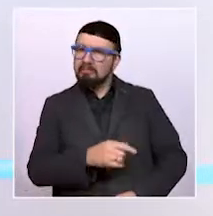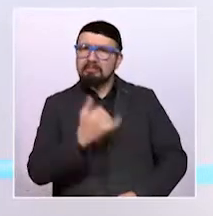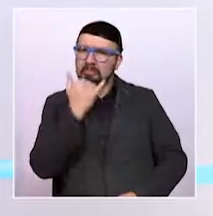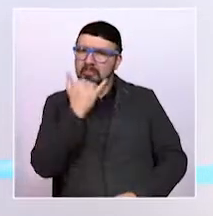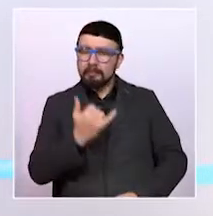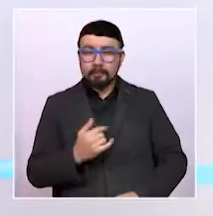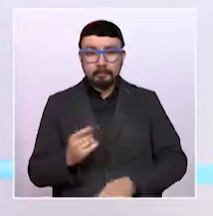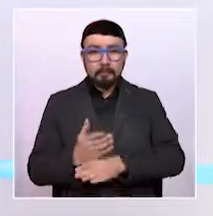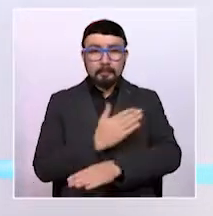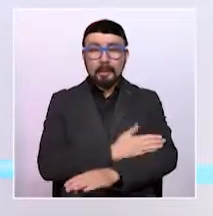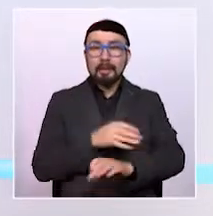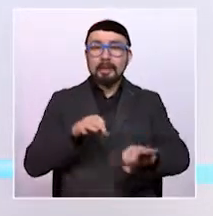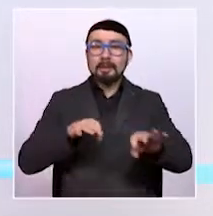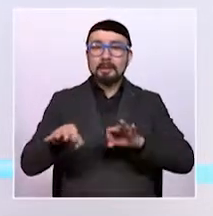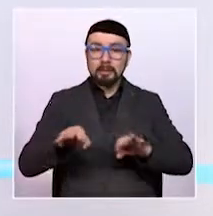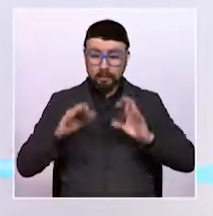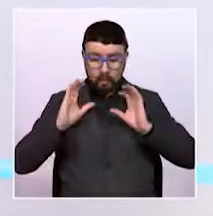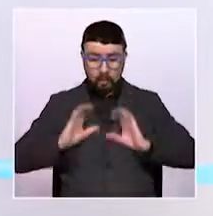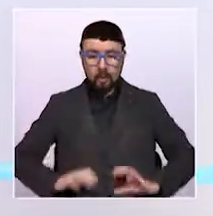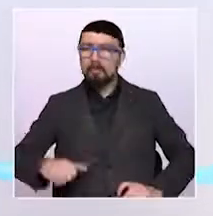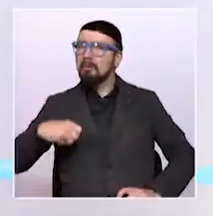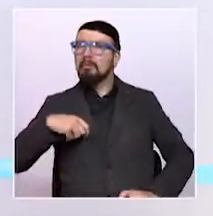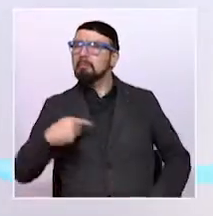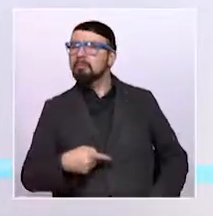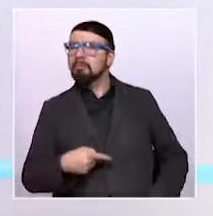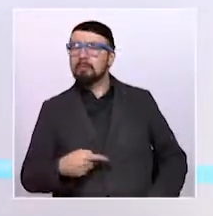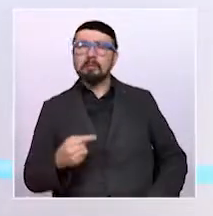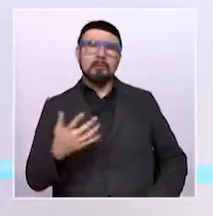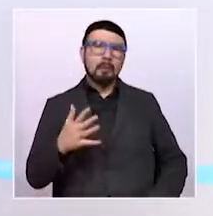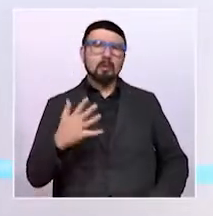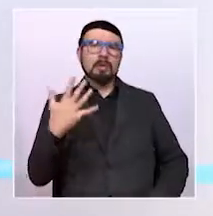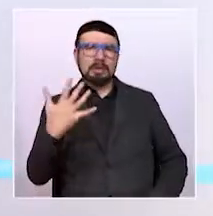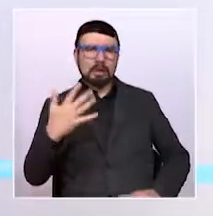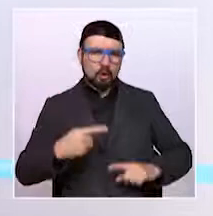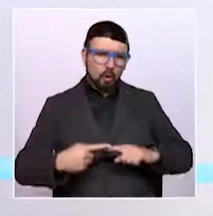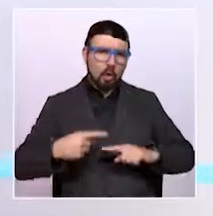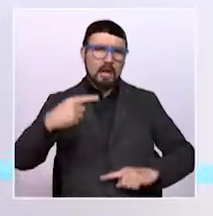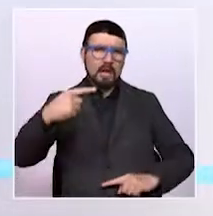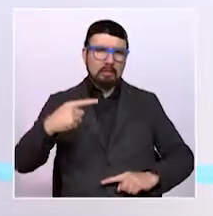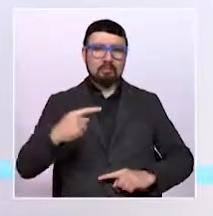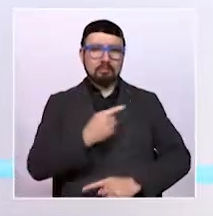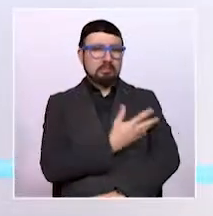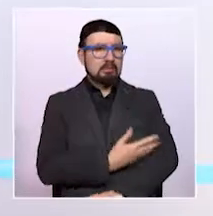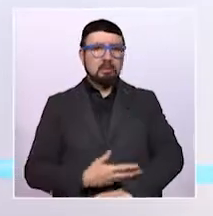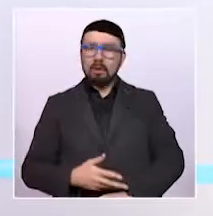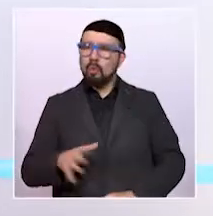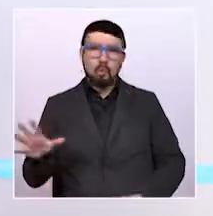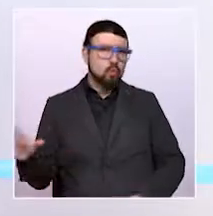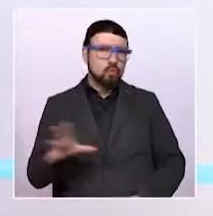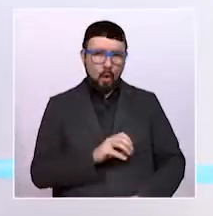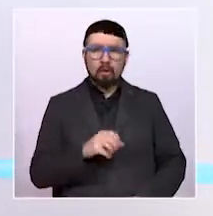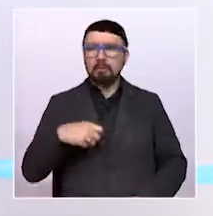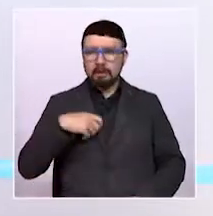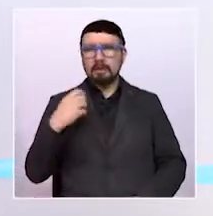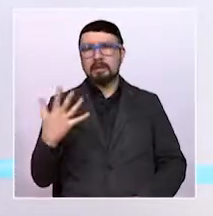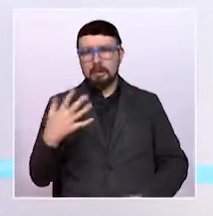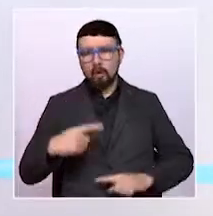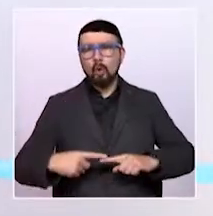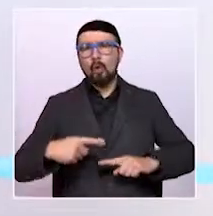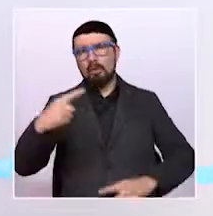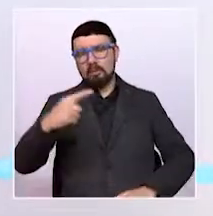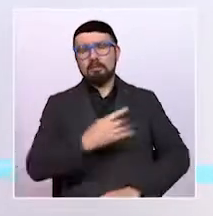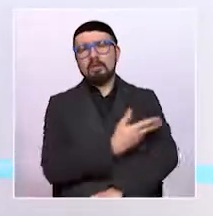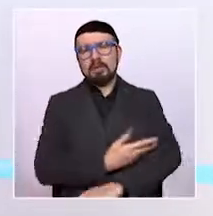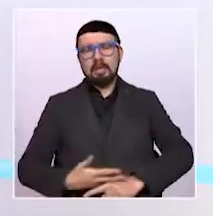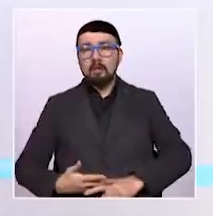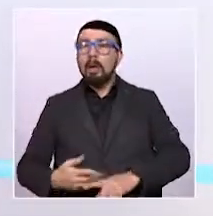tenemos en el cuerpo aproximadamente 5 litros de sangre todas las personas pero durante el embarazo hay un